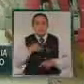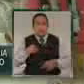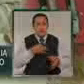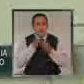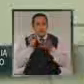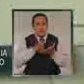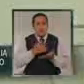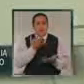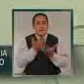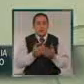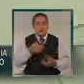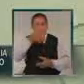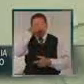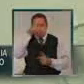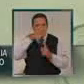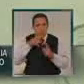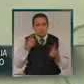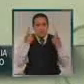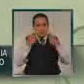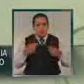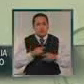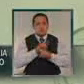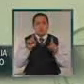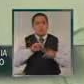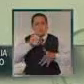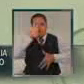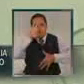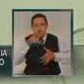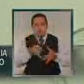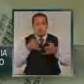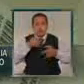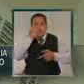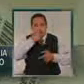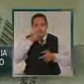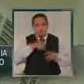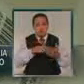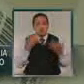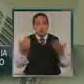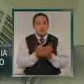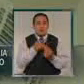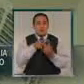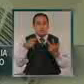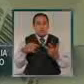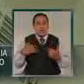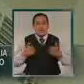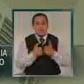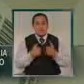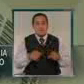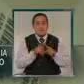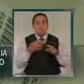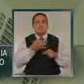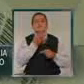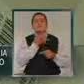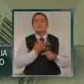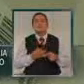gracias a la tecnología utilizada se ha descartado que el virus de la influenza, de la enfermedad de Newcastle y la